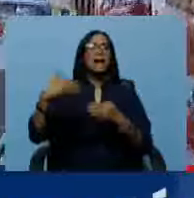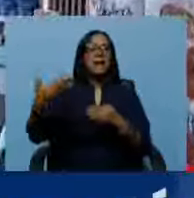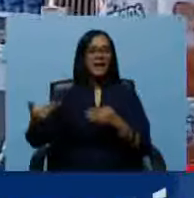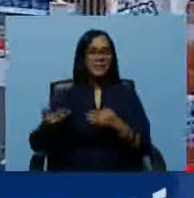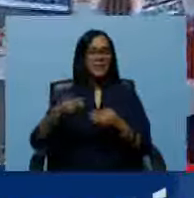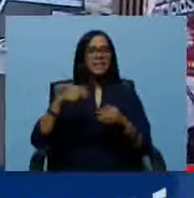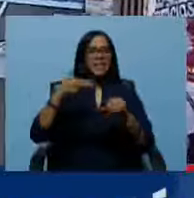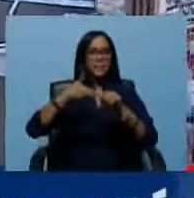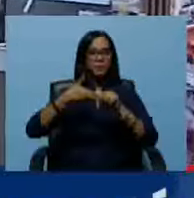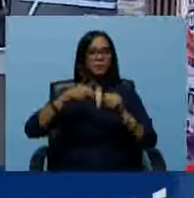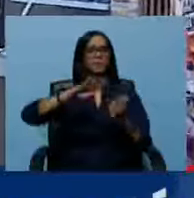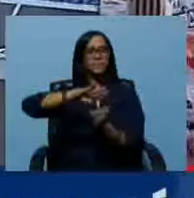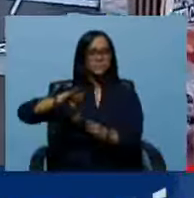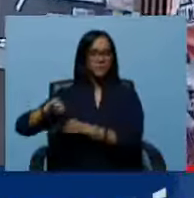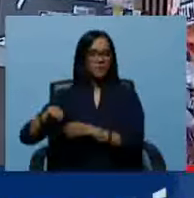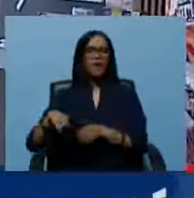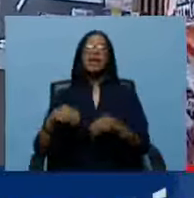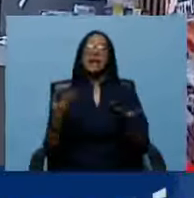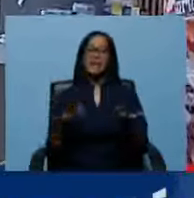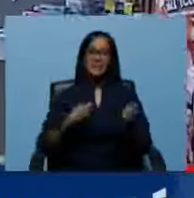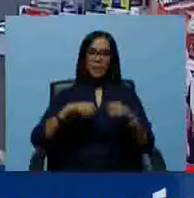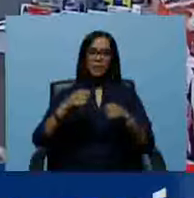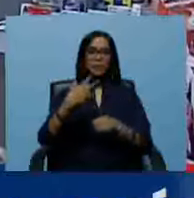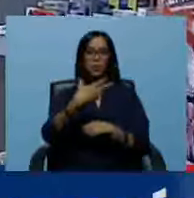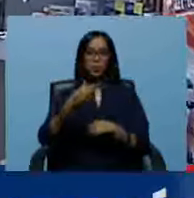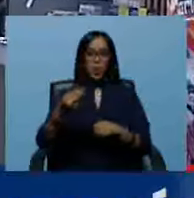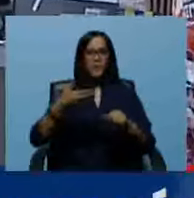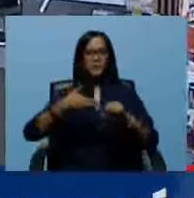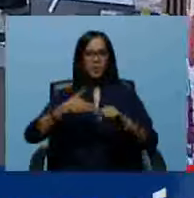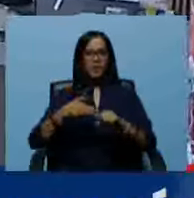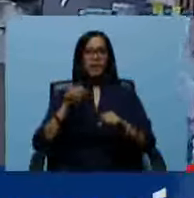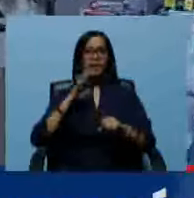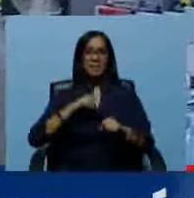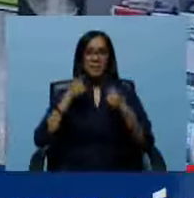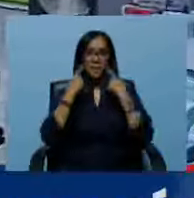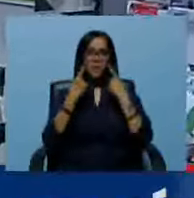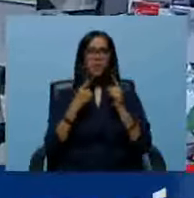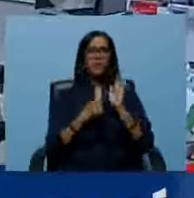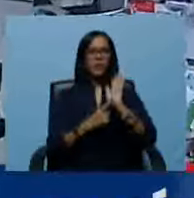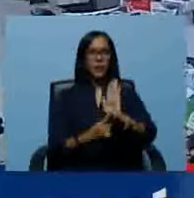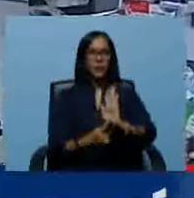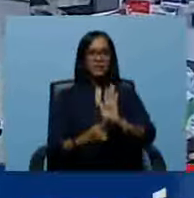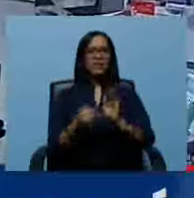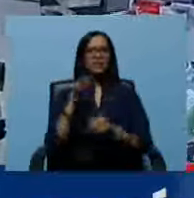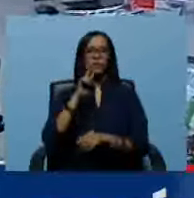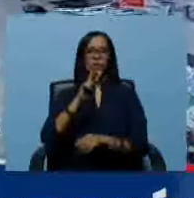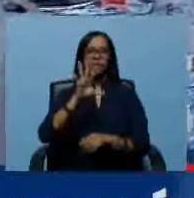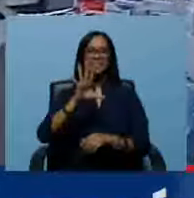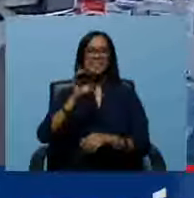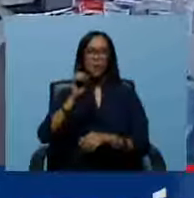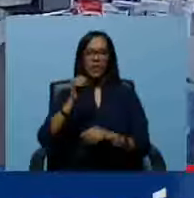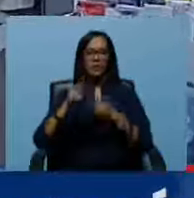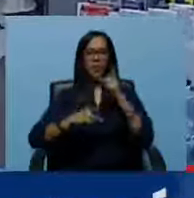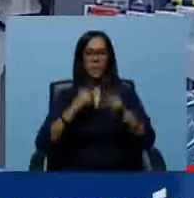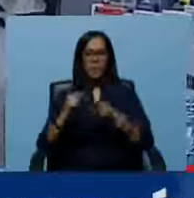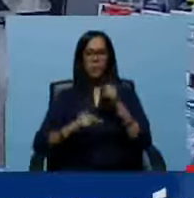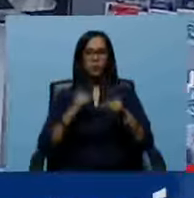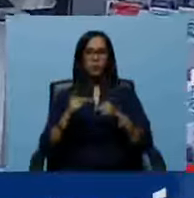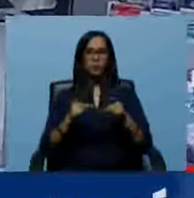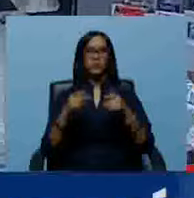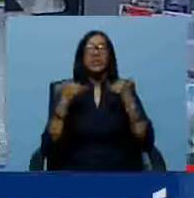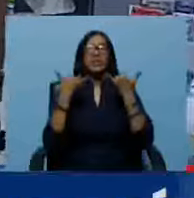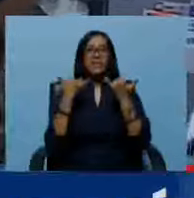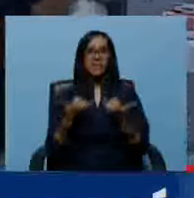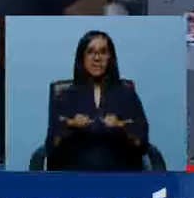Es la exportación no petrolera. Y aquí estamos viendo apenas una muestra de los 250 productos que ya se